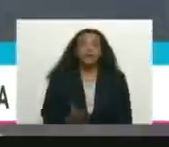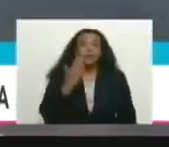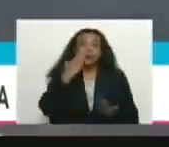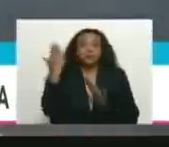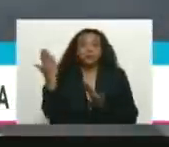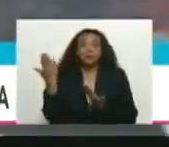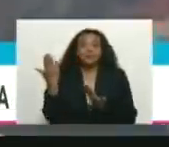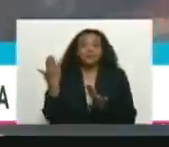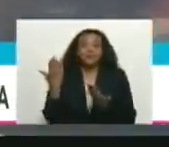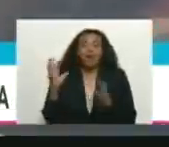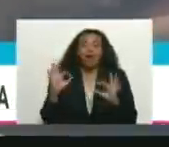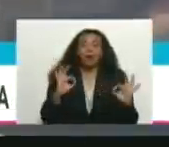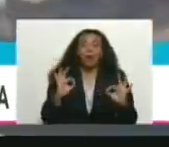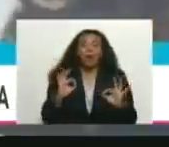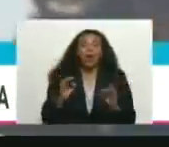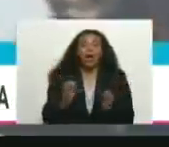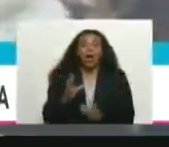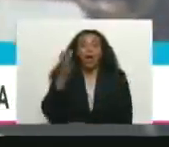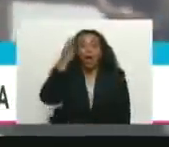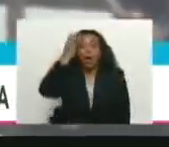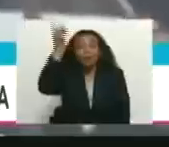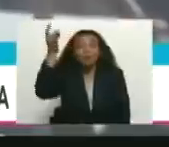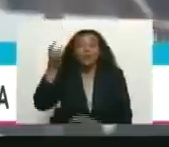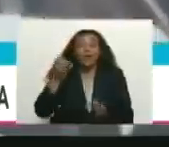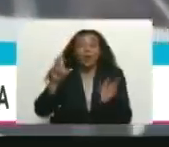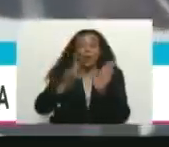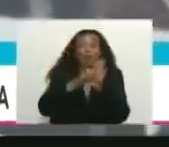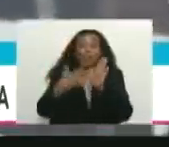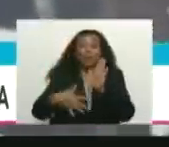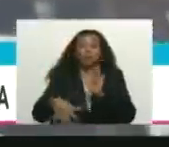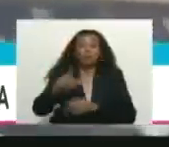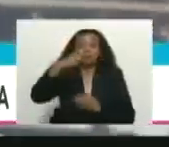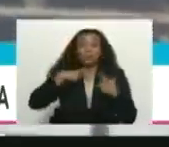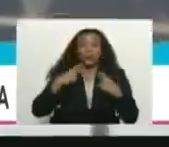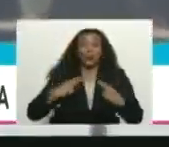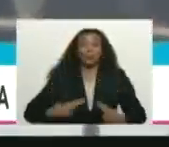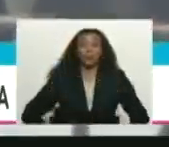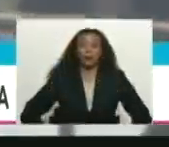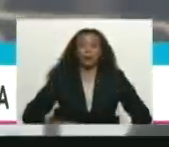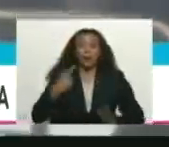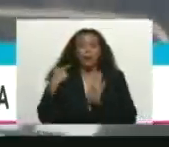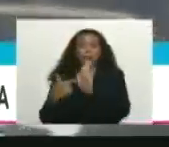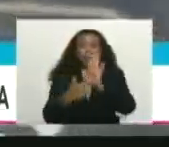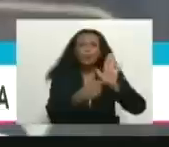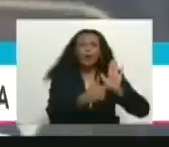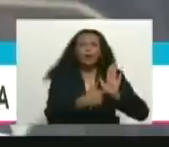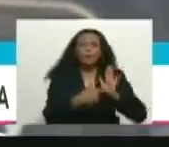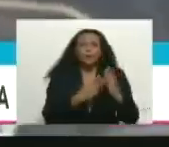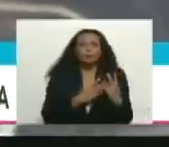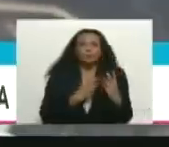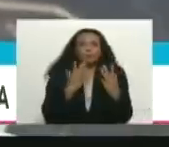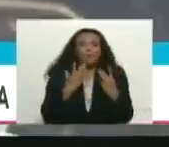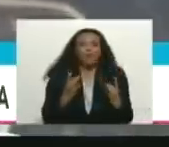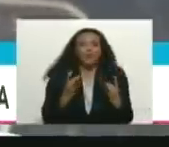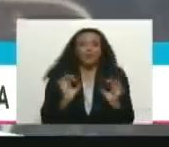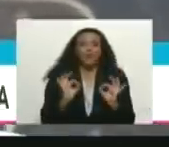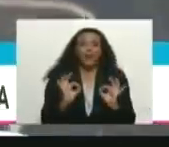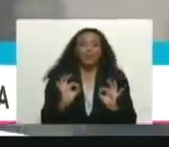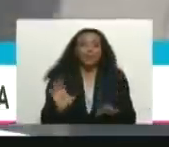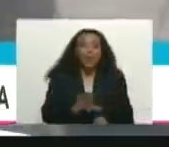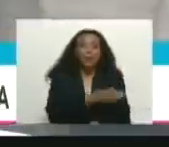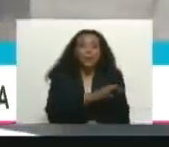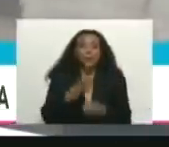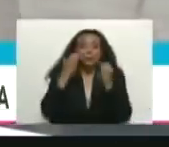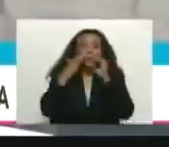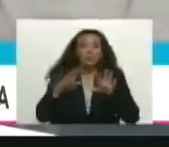plenaria del Consejo de Derechos Humanos, mostrando esa virtuosidad, el talento